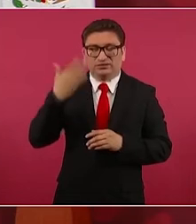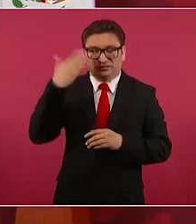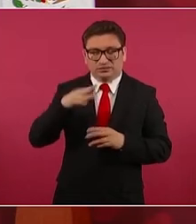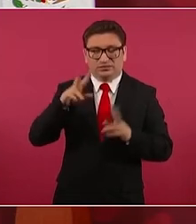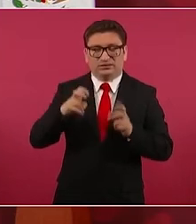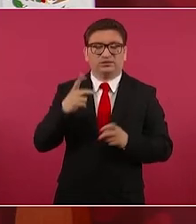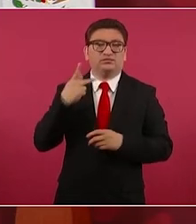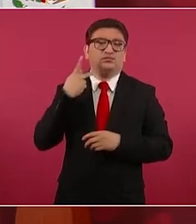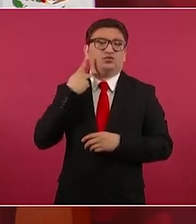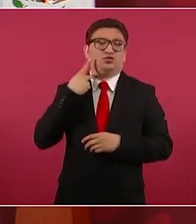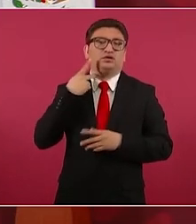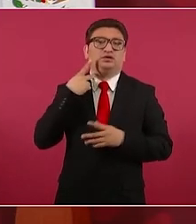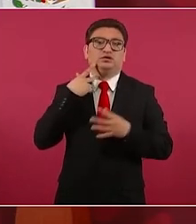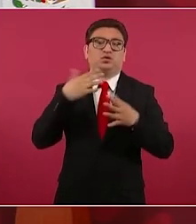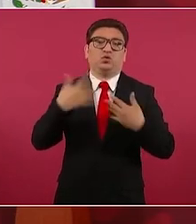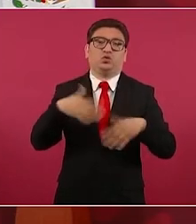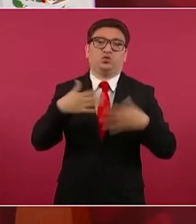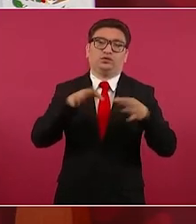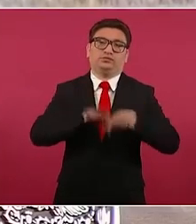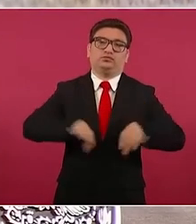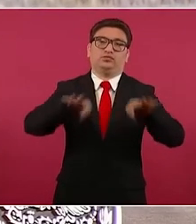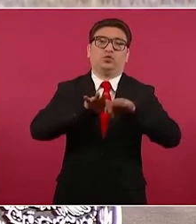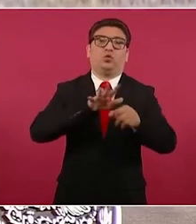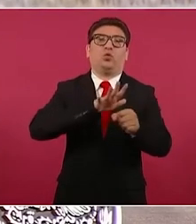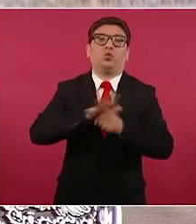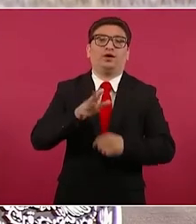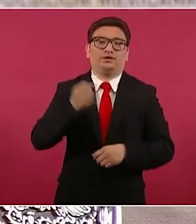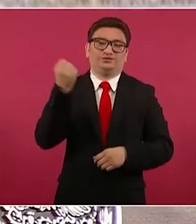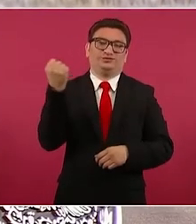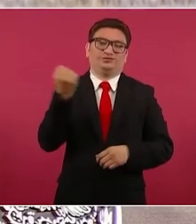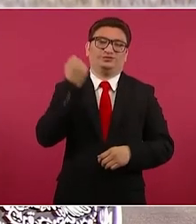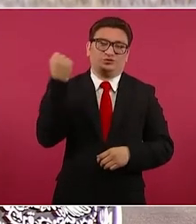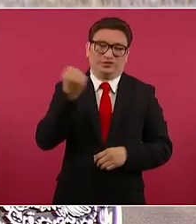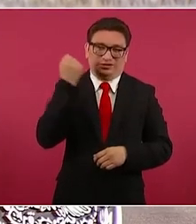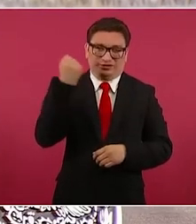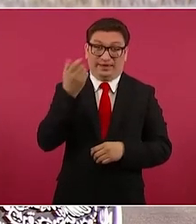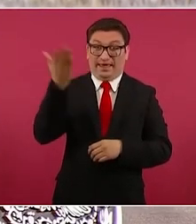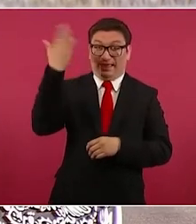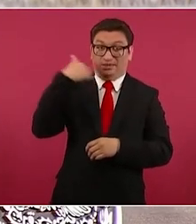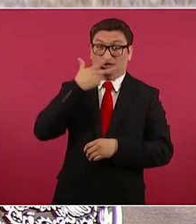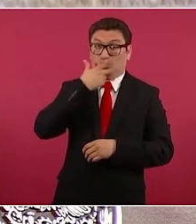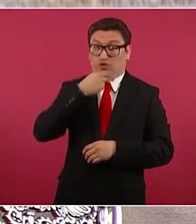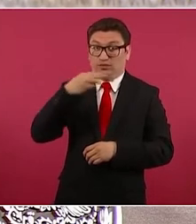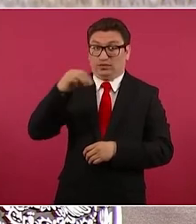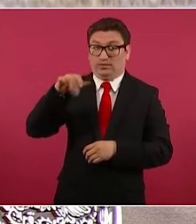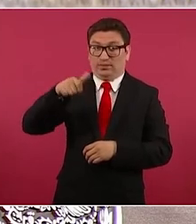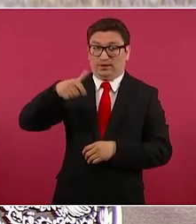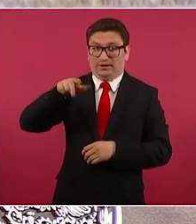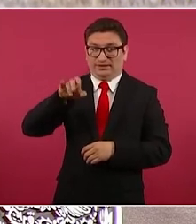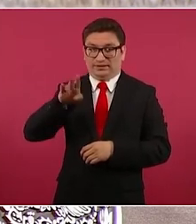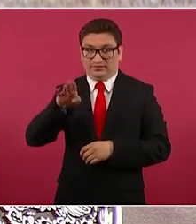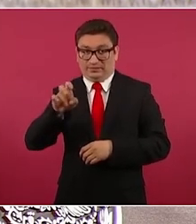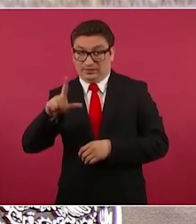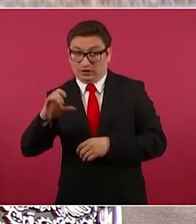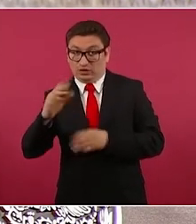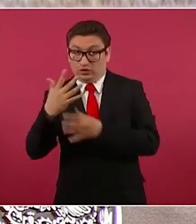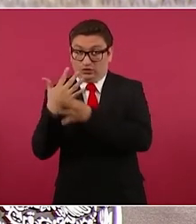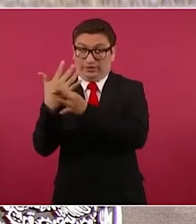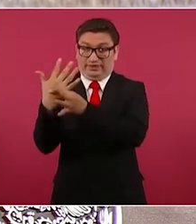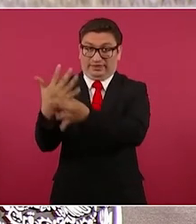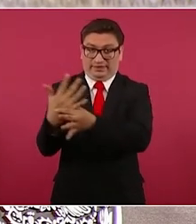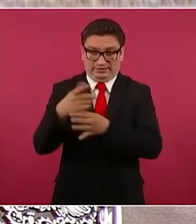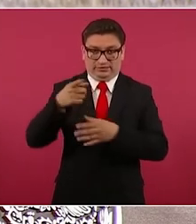mucho la suerte. Decía Maquiavelo que se requería